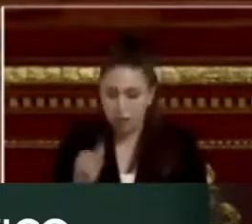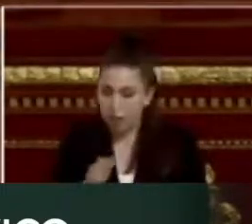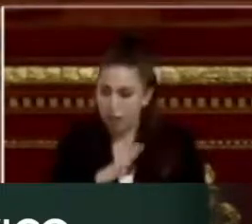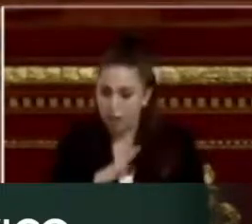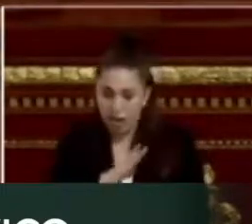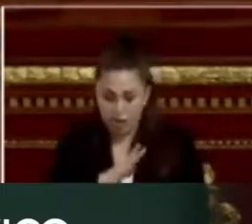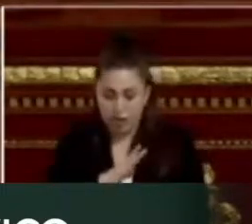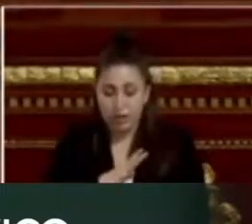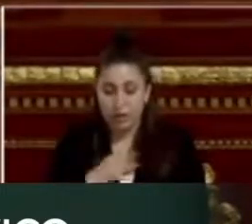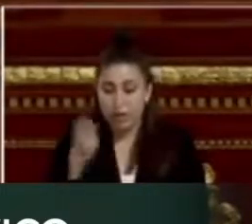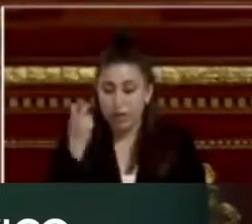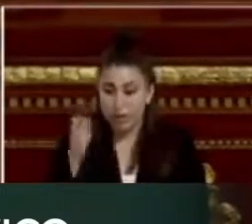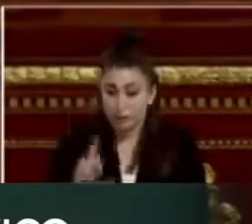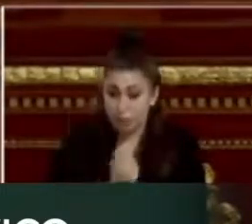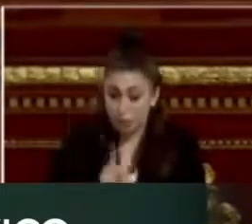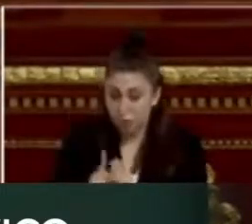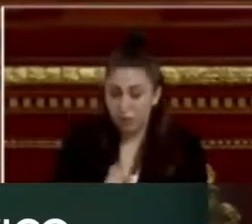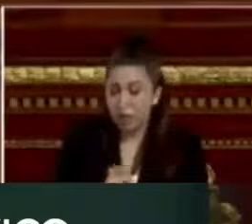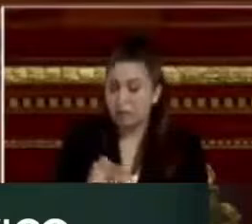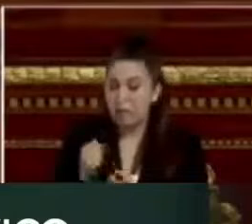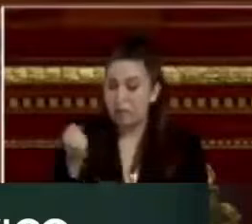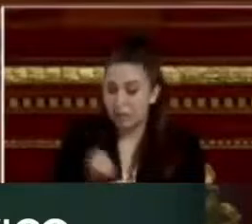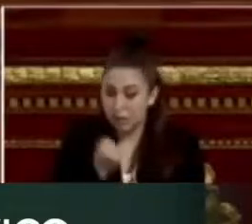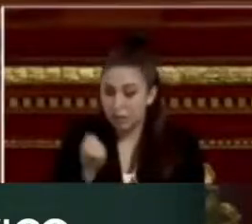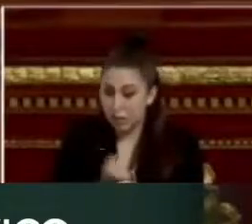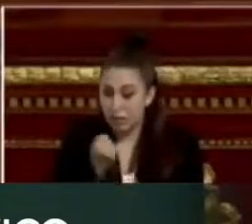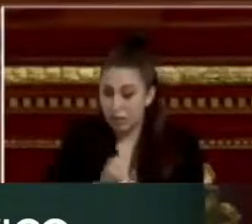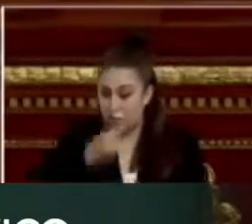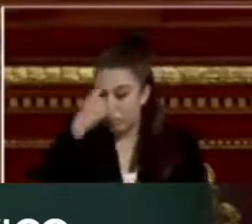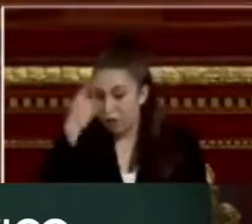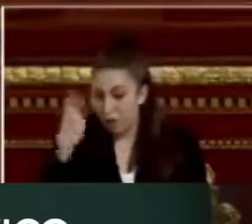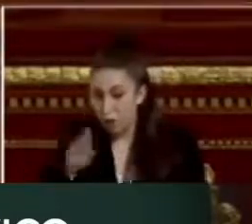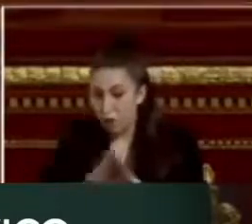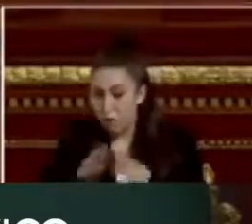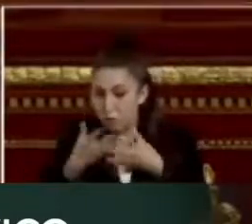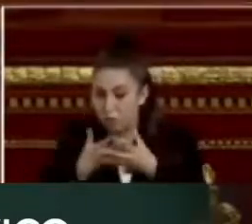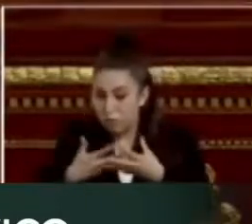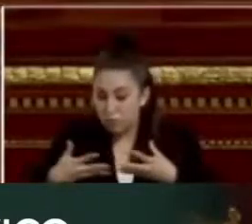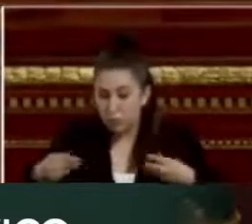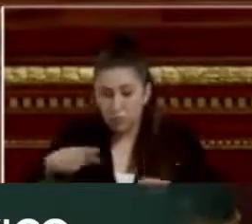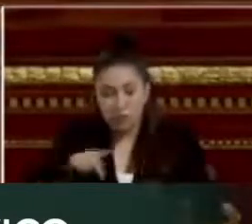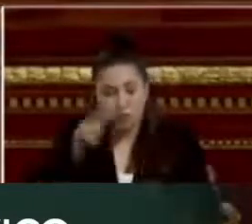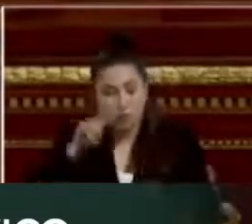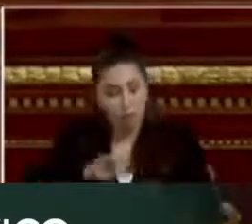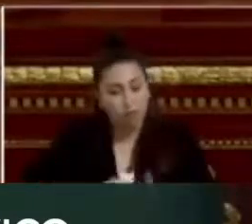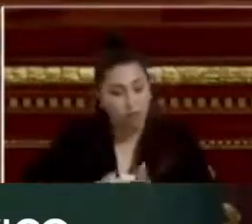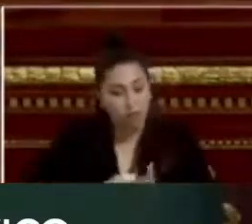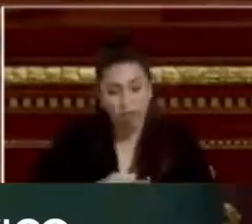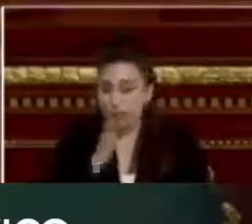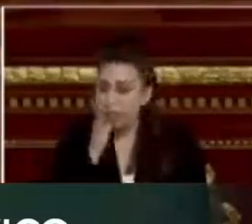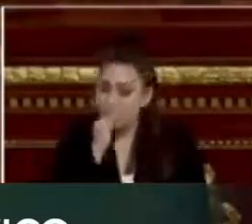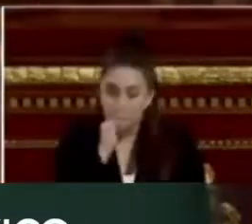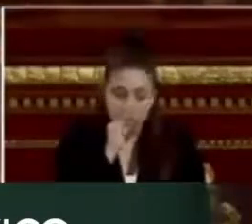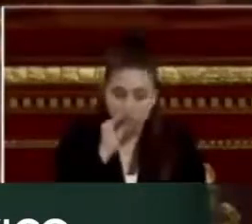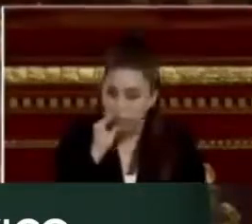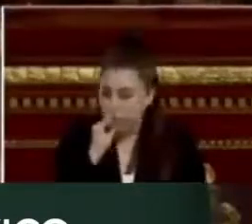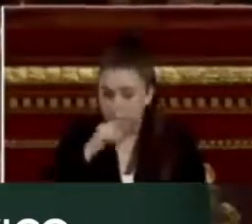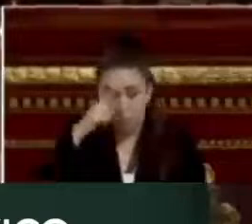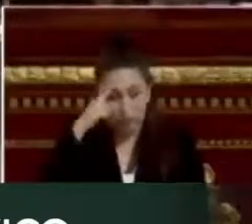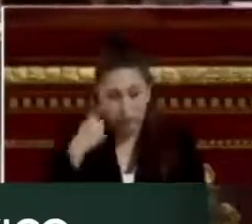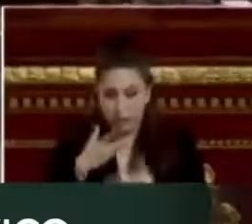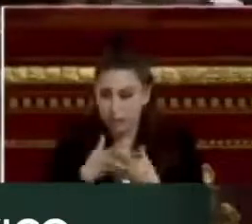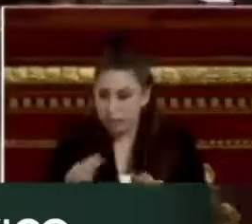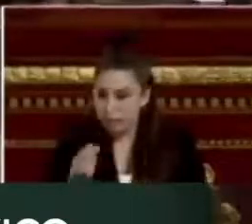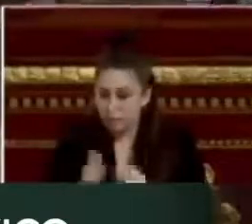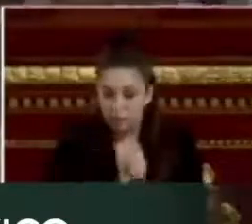legislador, el fármaco no estaba aprobado como auxiliar en el tratamiento del virus, pero aún así lo distribuyeron entre los pacientes del coronavirus.